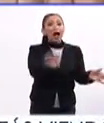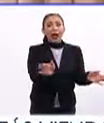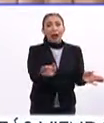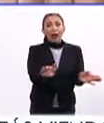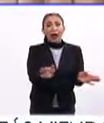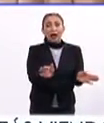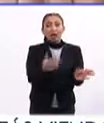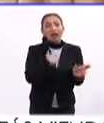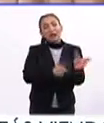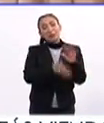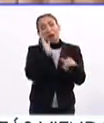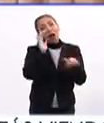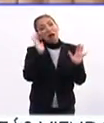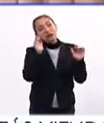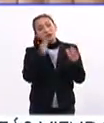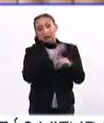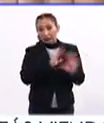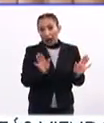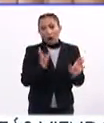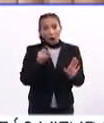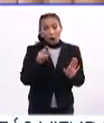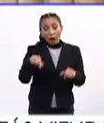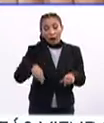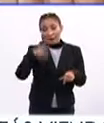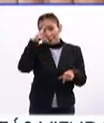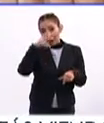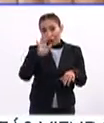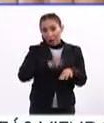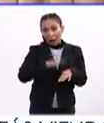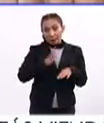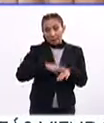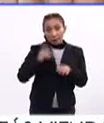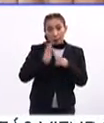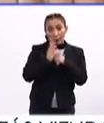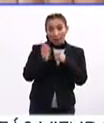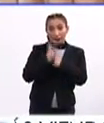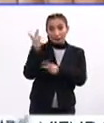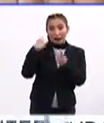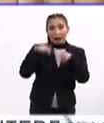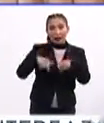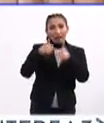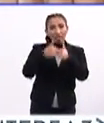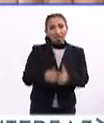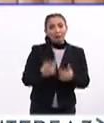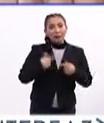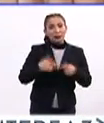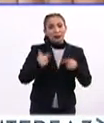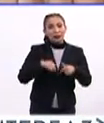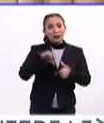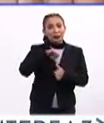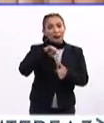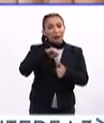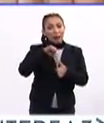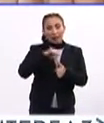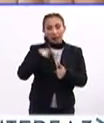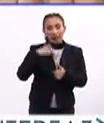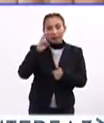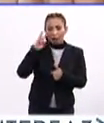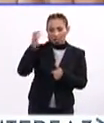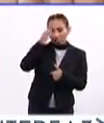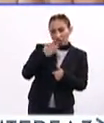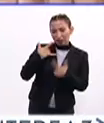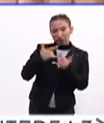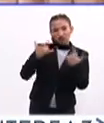a pasar y van a irse. Claro. Y yo creo que México cada vez más es un país de destino para esta población centroamericana que ha sido percibida